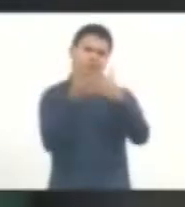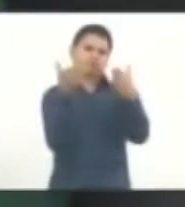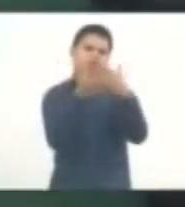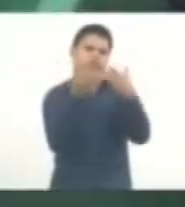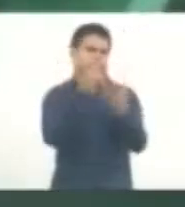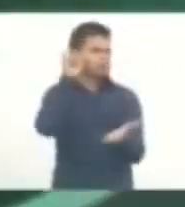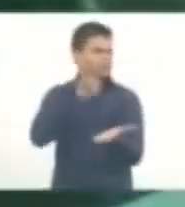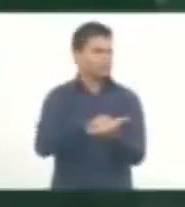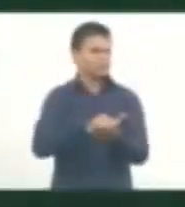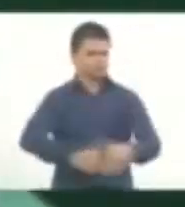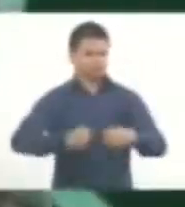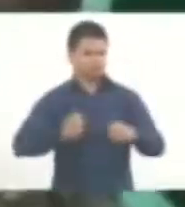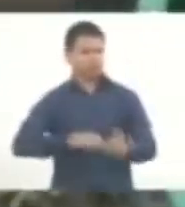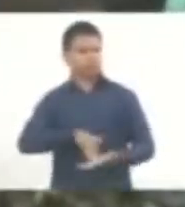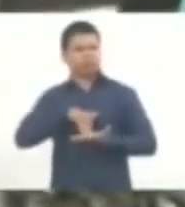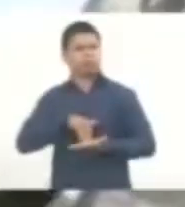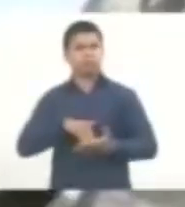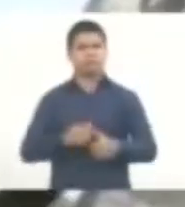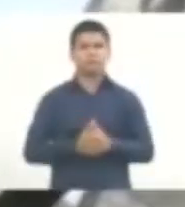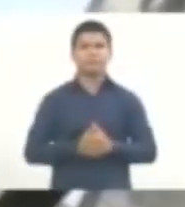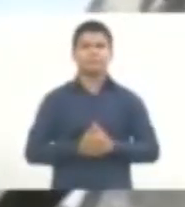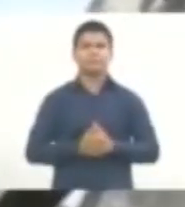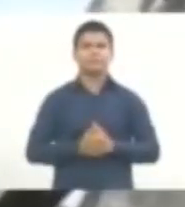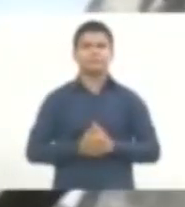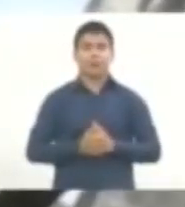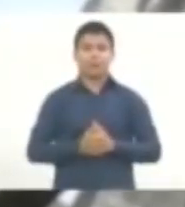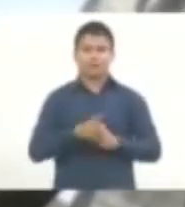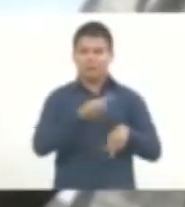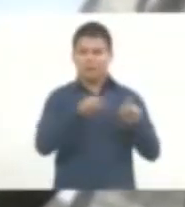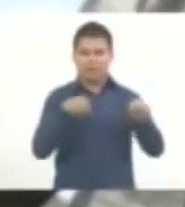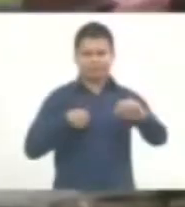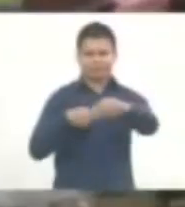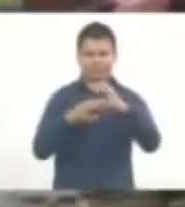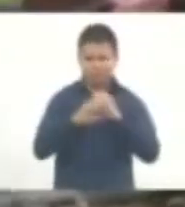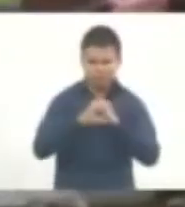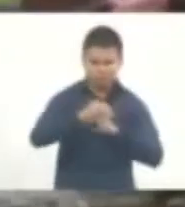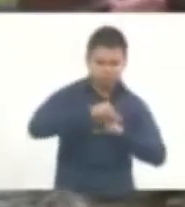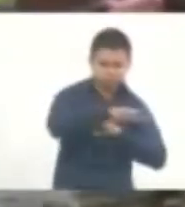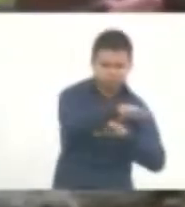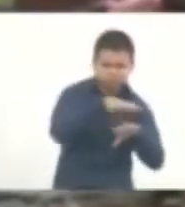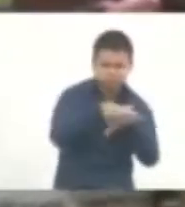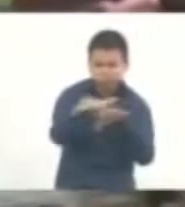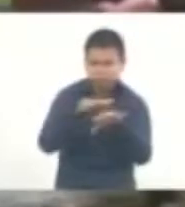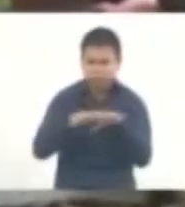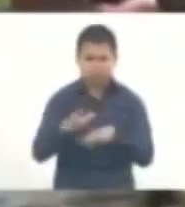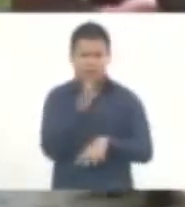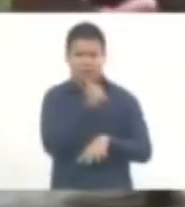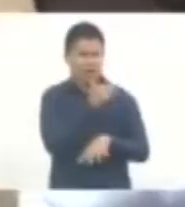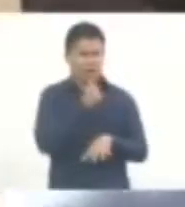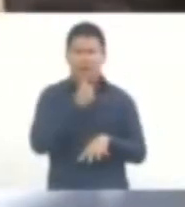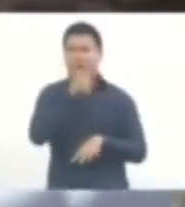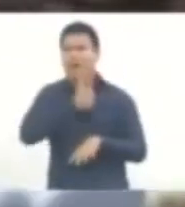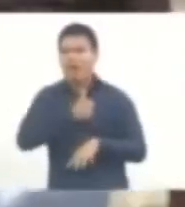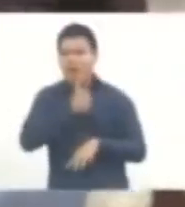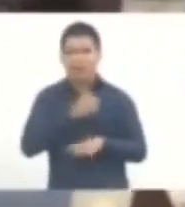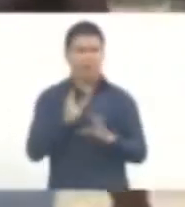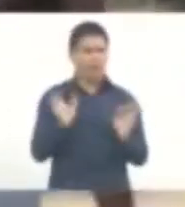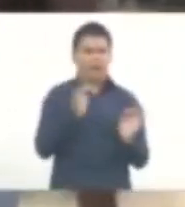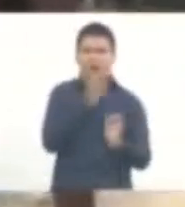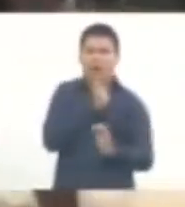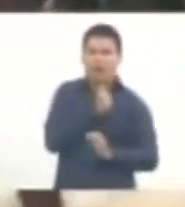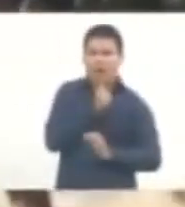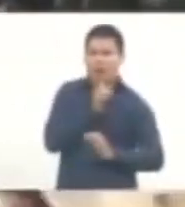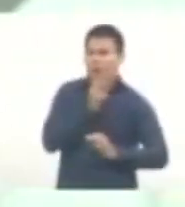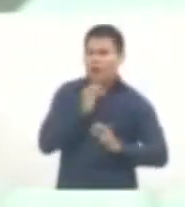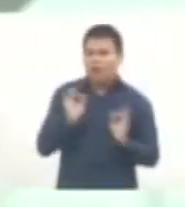las poblaciones donde presta servicios de agua, aseo y alcantarillado, padecen por la escasez de agua potable, llevando a los usuarios a surtirse con rudimentarios